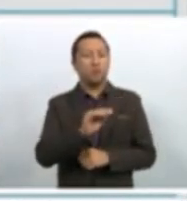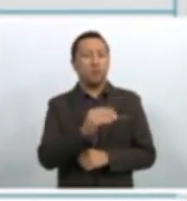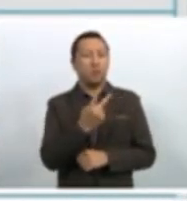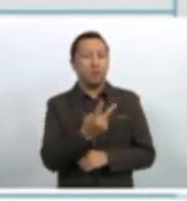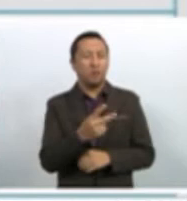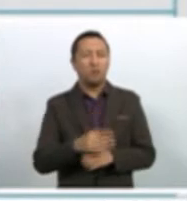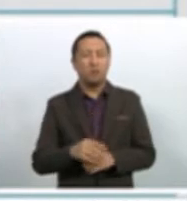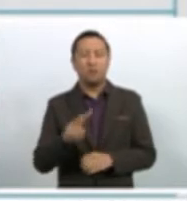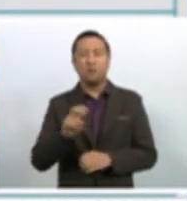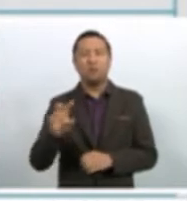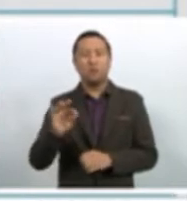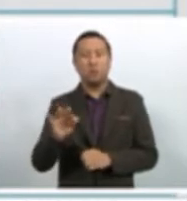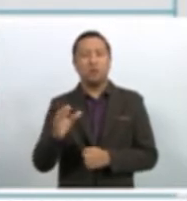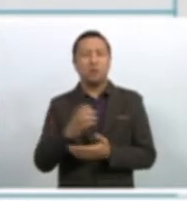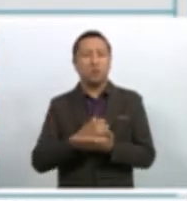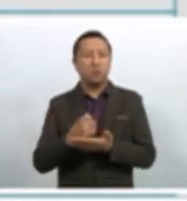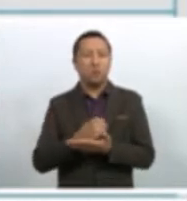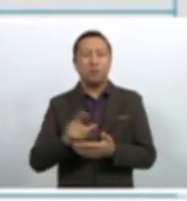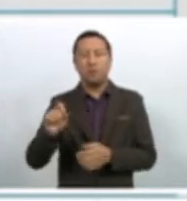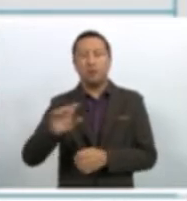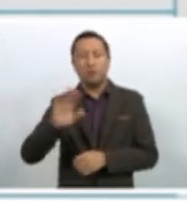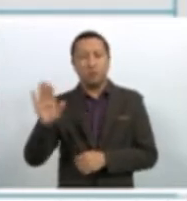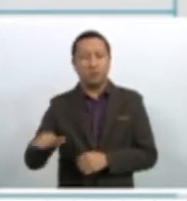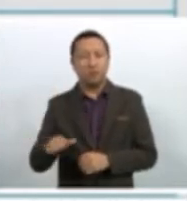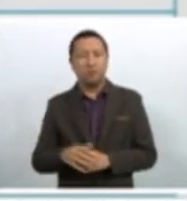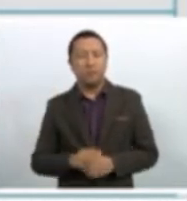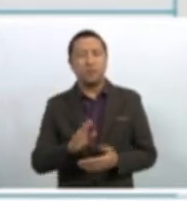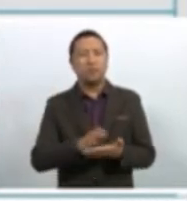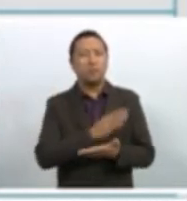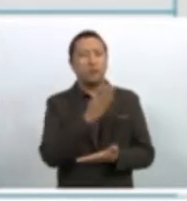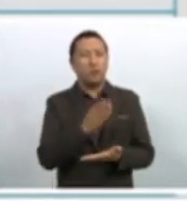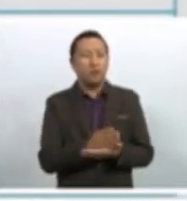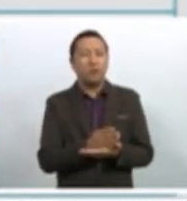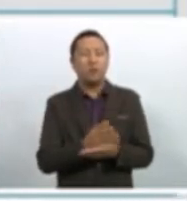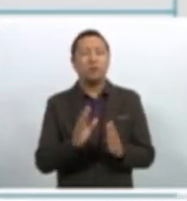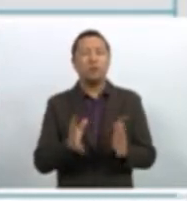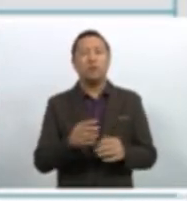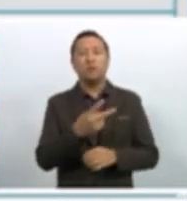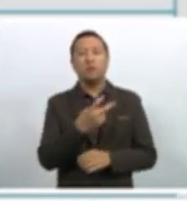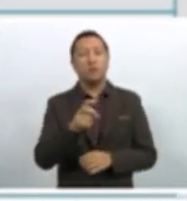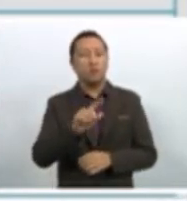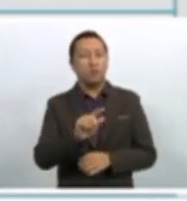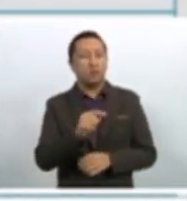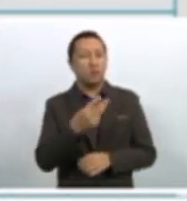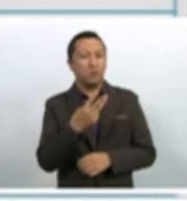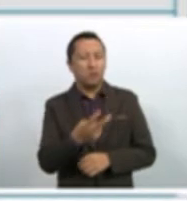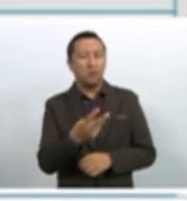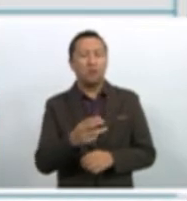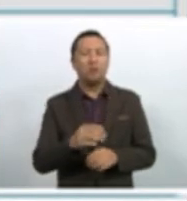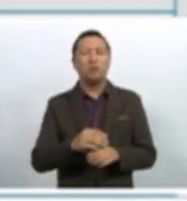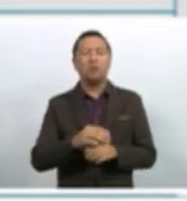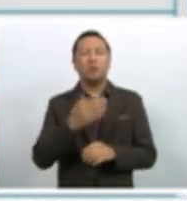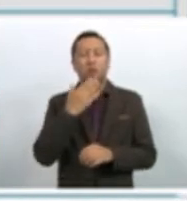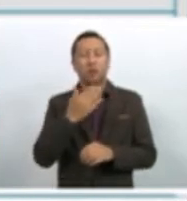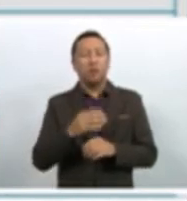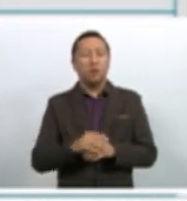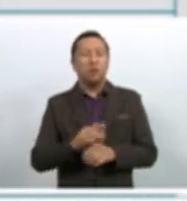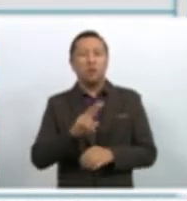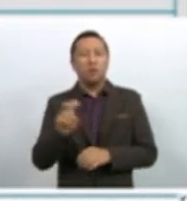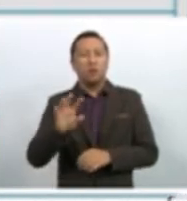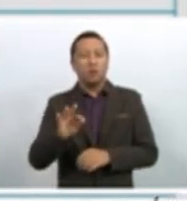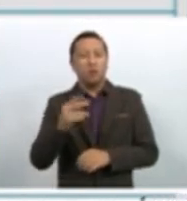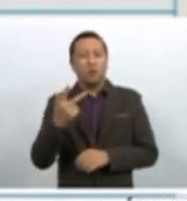casos, 240 recuperados y 20 fallecidos. En Bacalar hay acumulados 273 casos positivos con 248